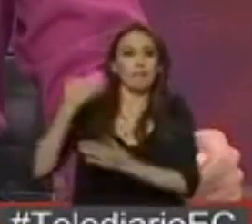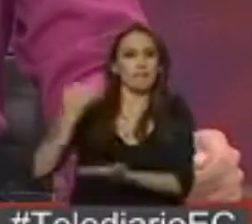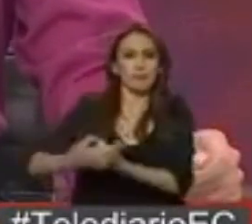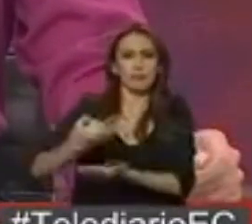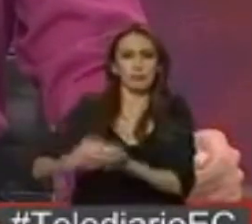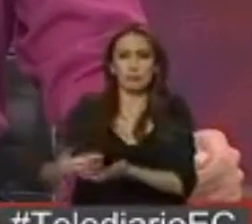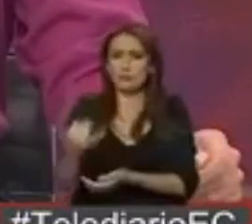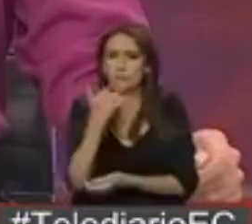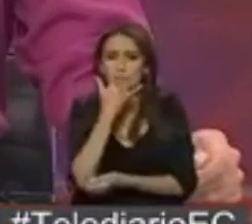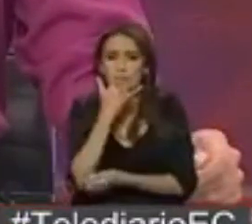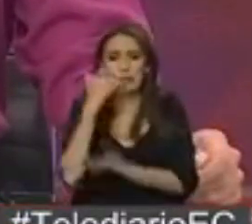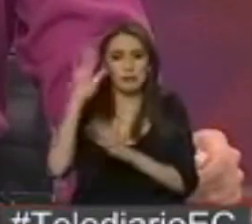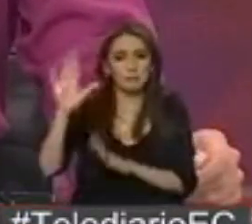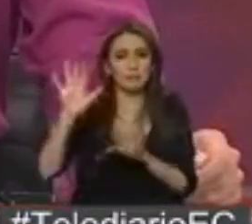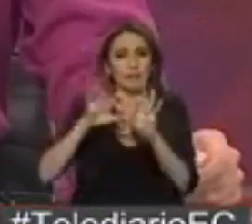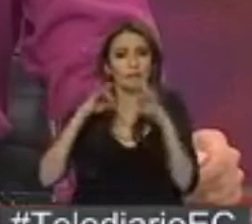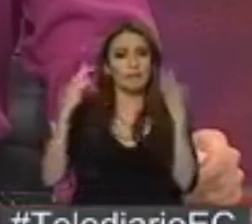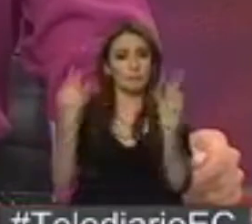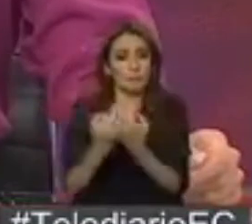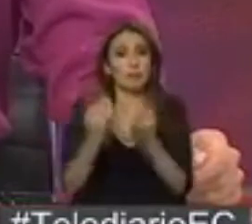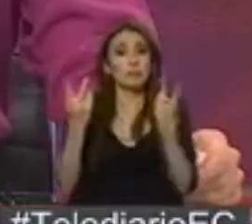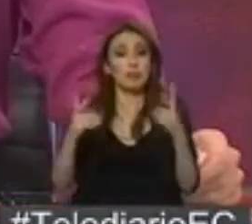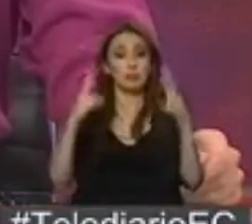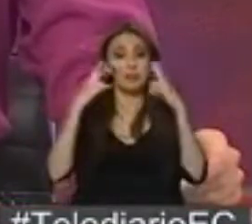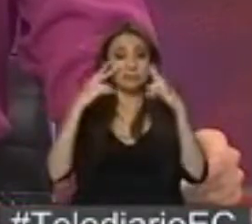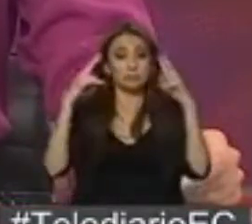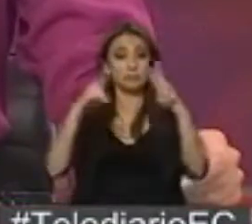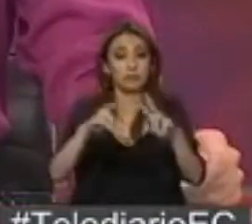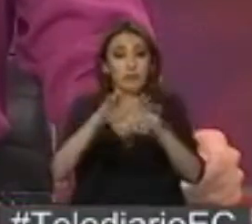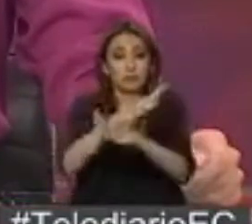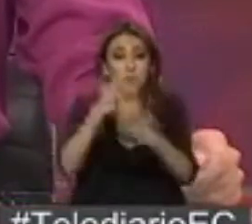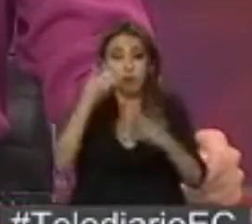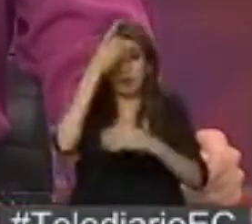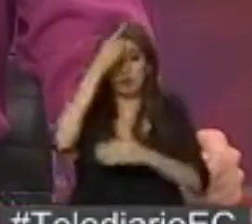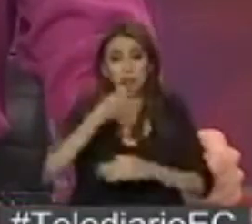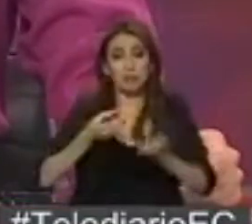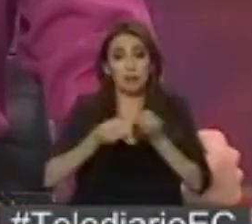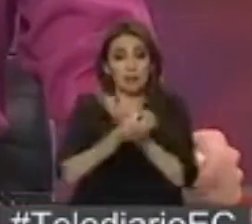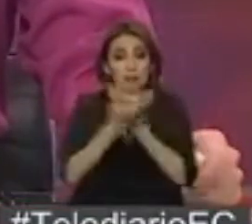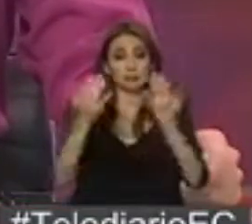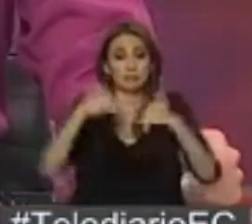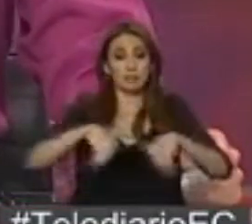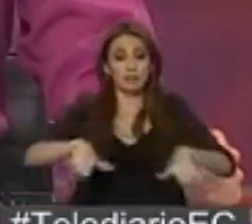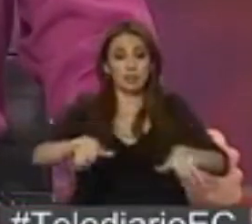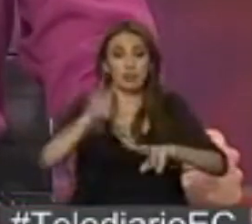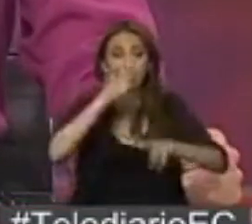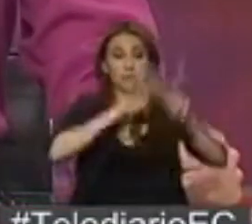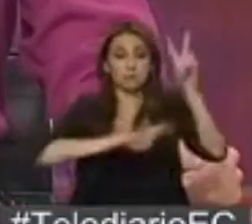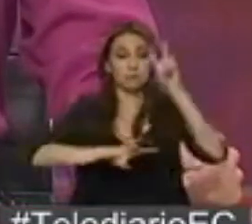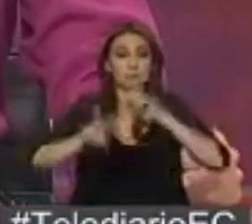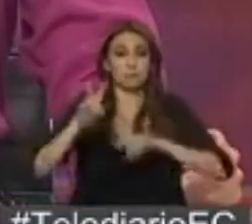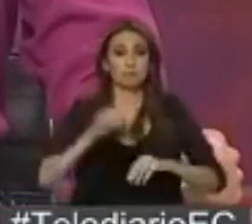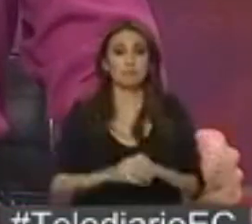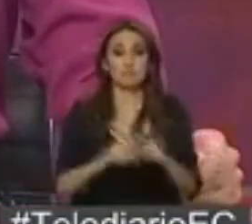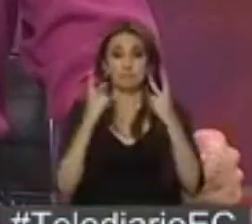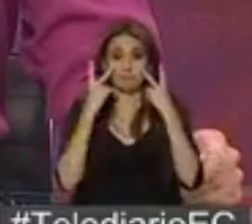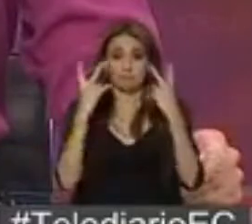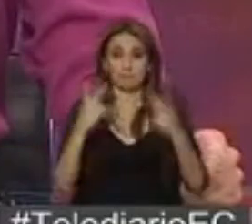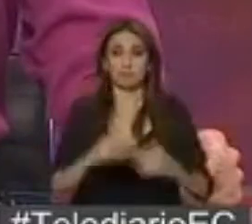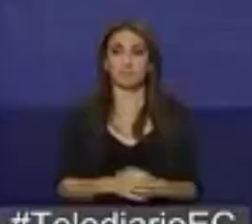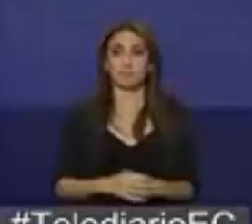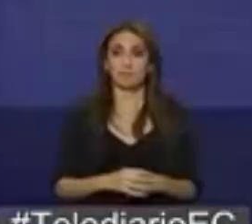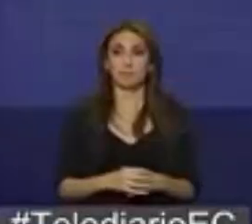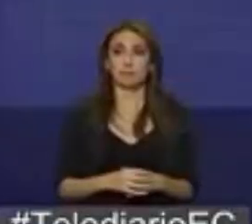llegado varias familias ecuatorianas y dio a conocer las acciones determinadas por el ejecutivo para corregir estos inconvenientes escuchemos